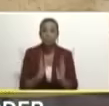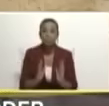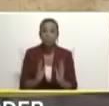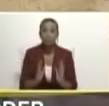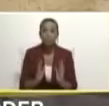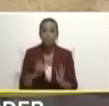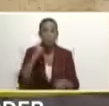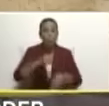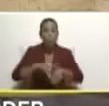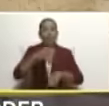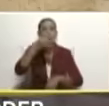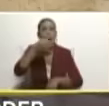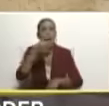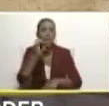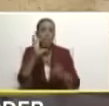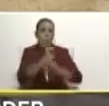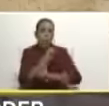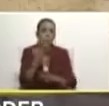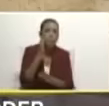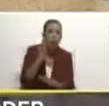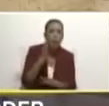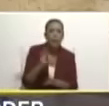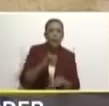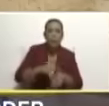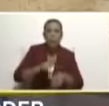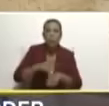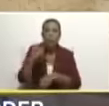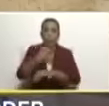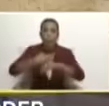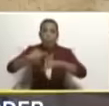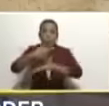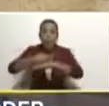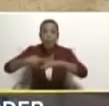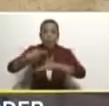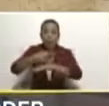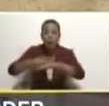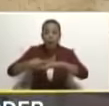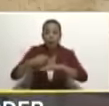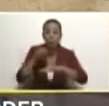en horas de la tarde-noche, el gobierno